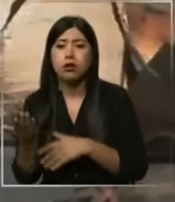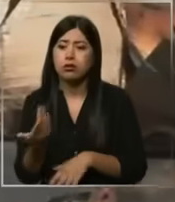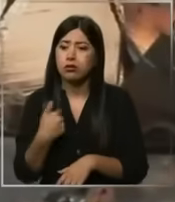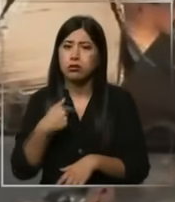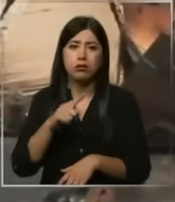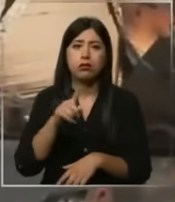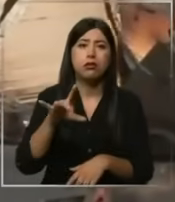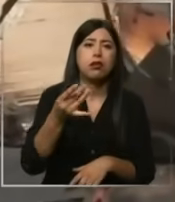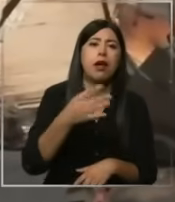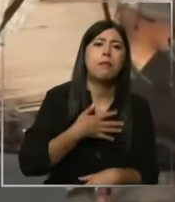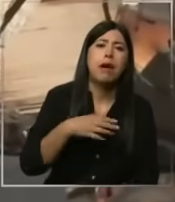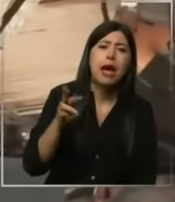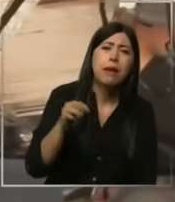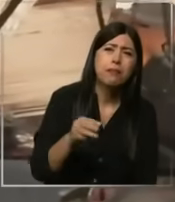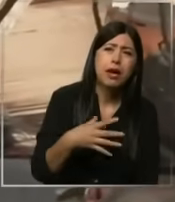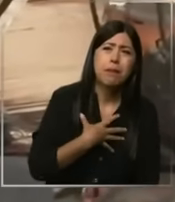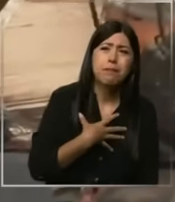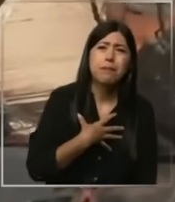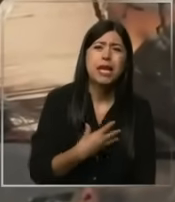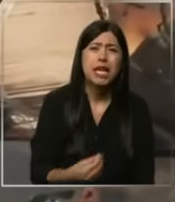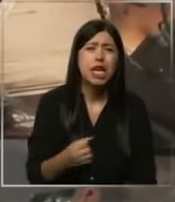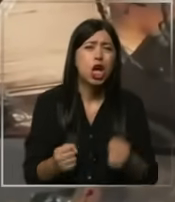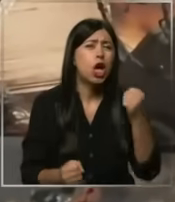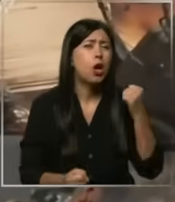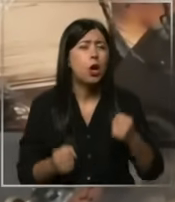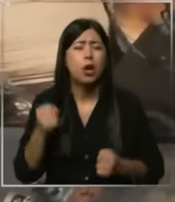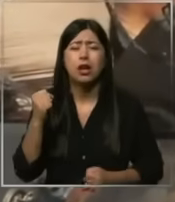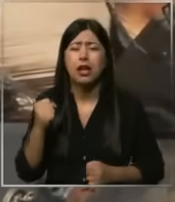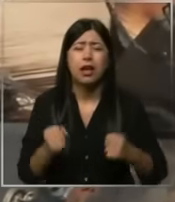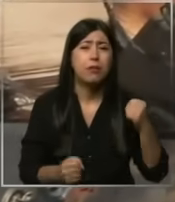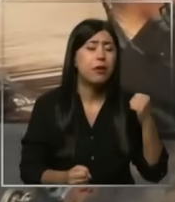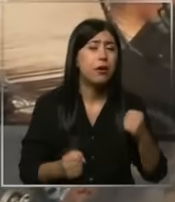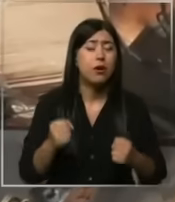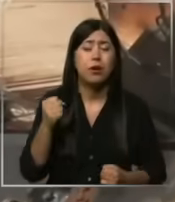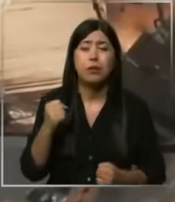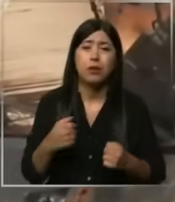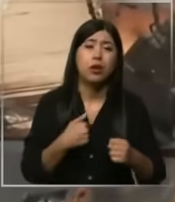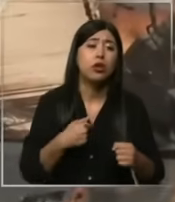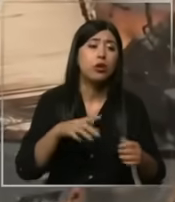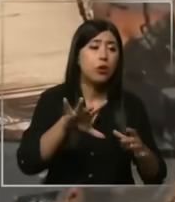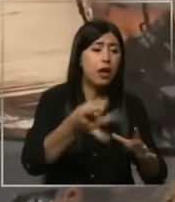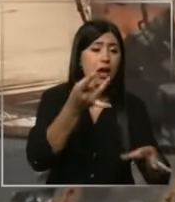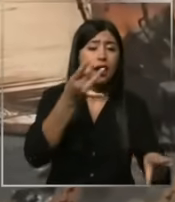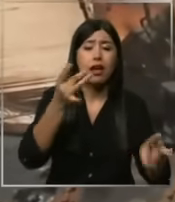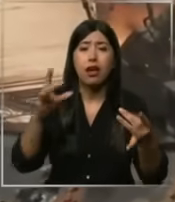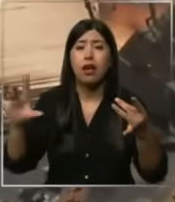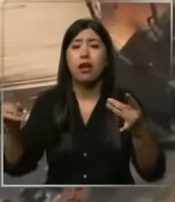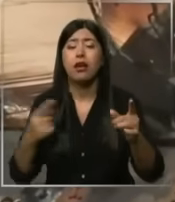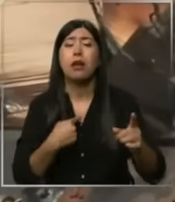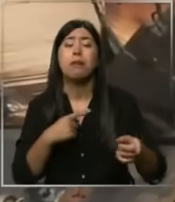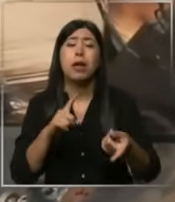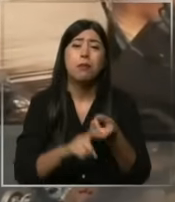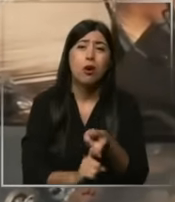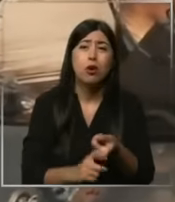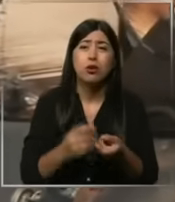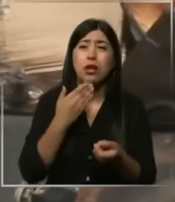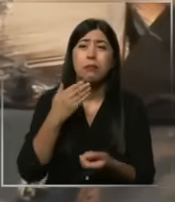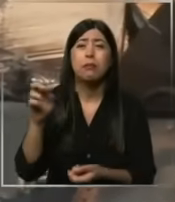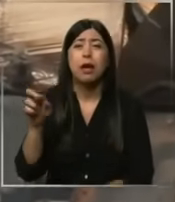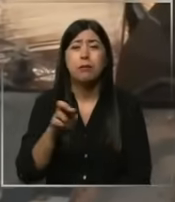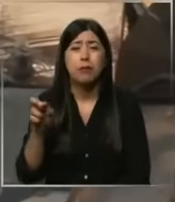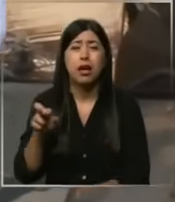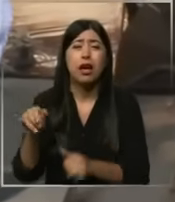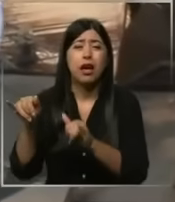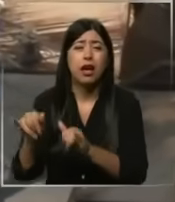encontraba a mi mamá, con mis hijos, corrimos hasta que los pude encontrar. Mi esposo con mi padre se quedaron